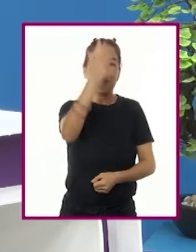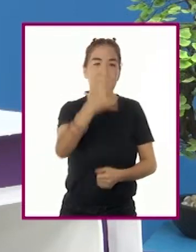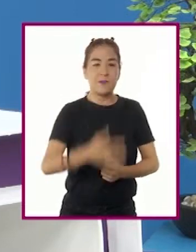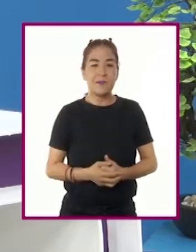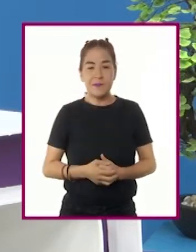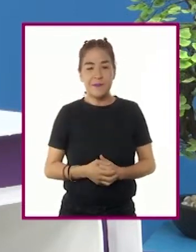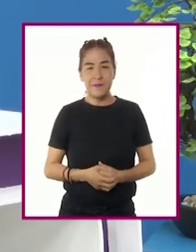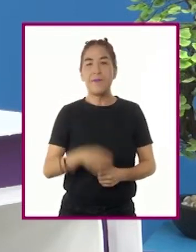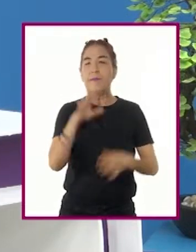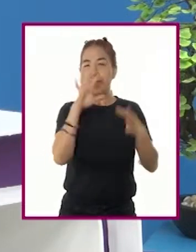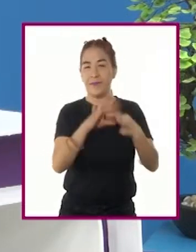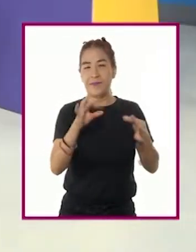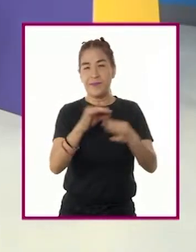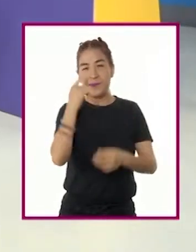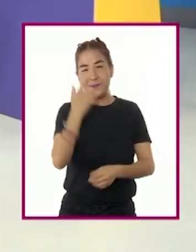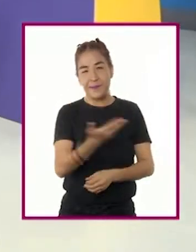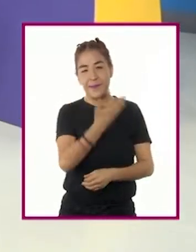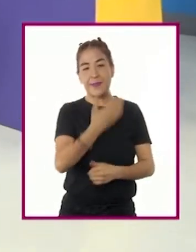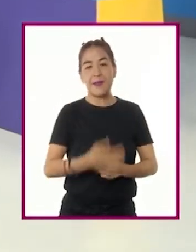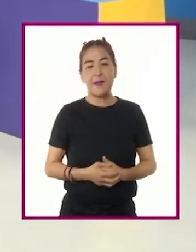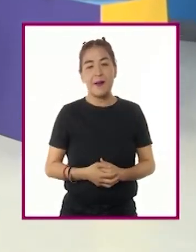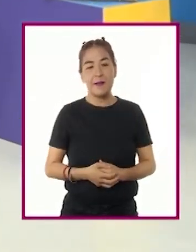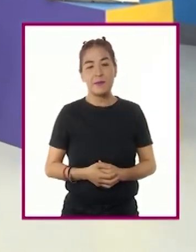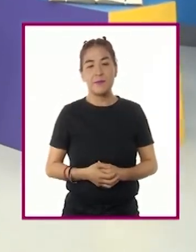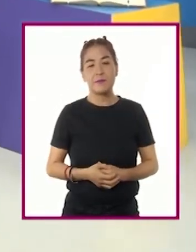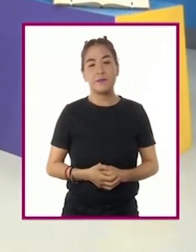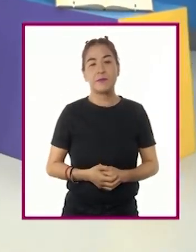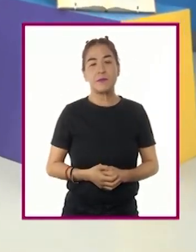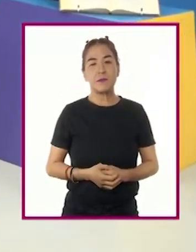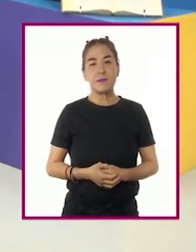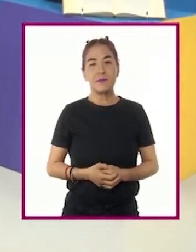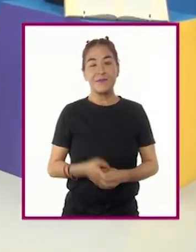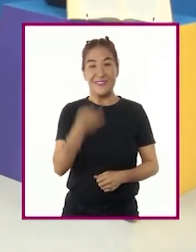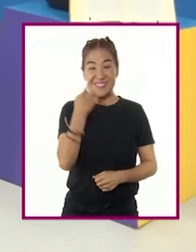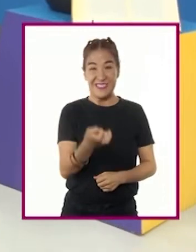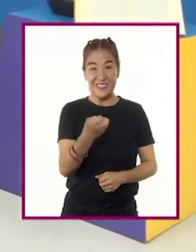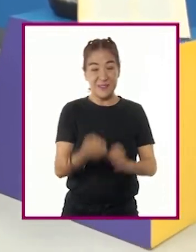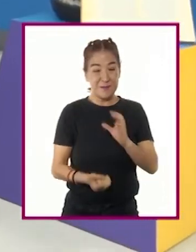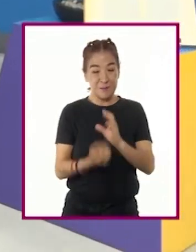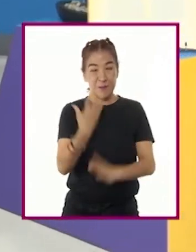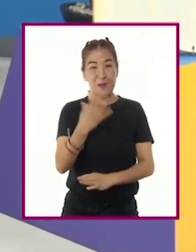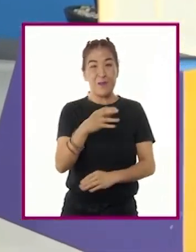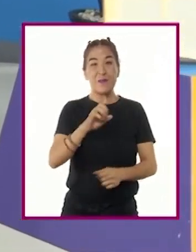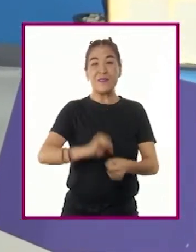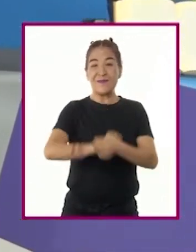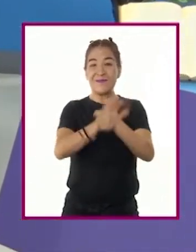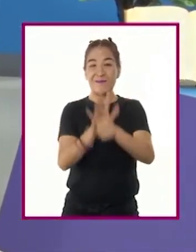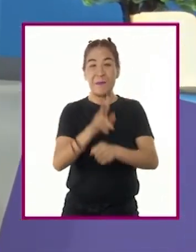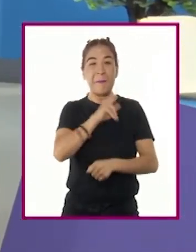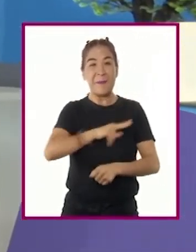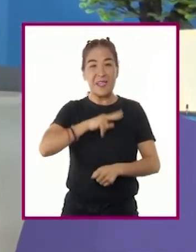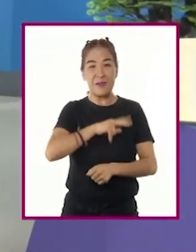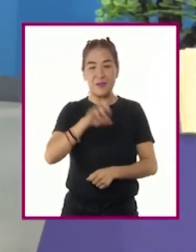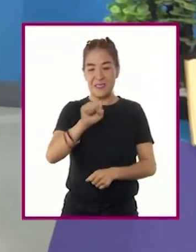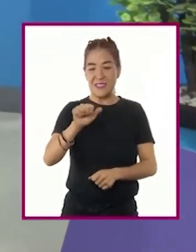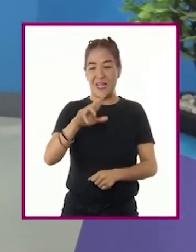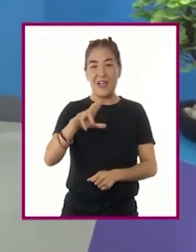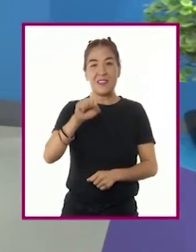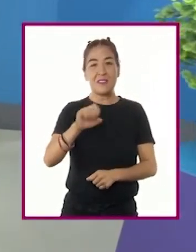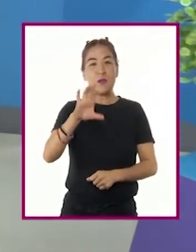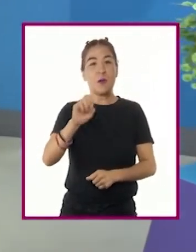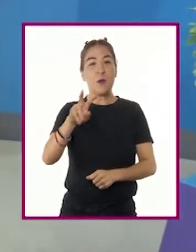Dice así: el surgimiento del nuevo virus, SARS-CoV-2, y su propagación en el mundo